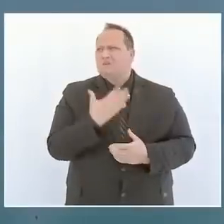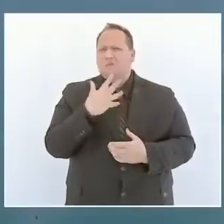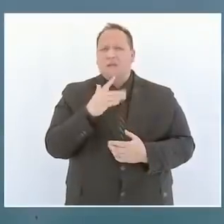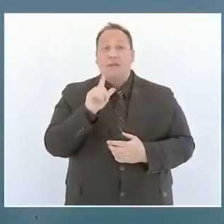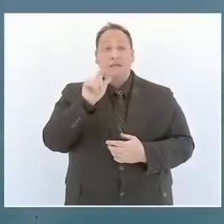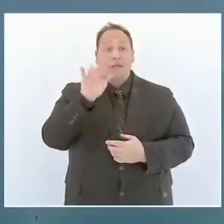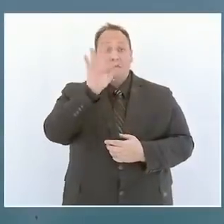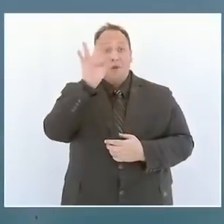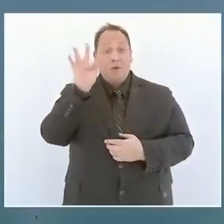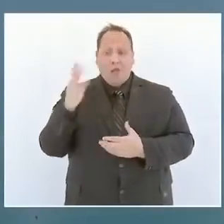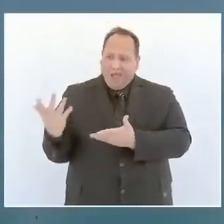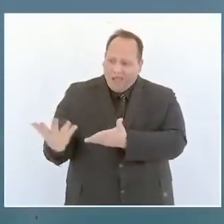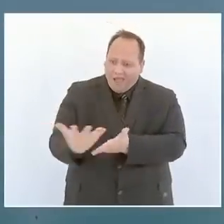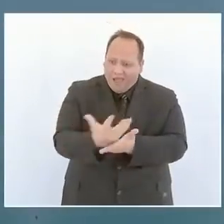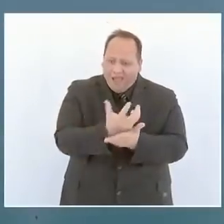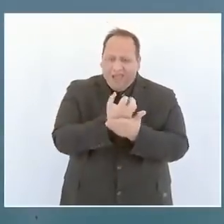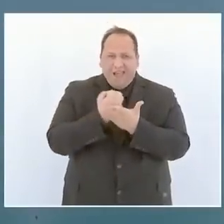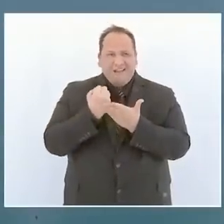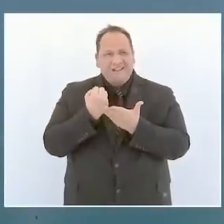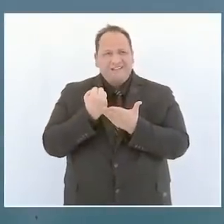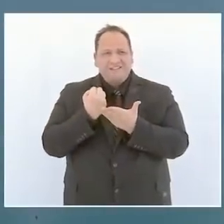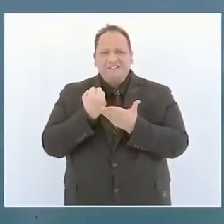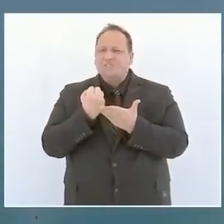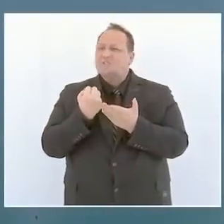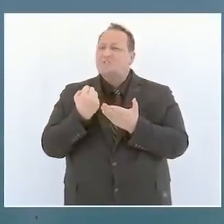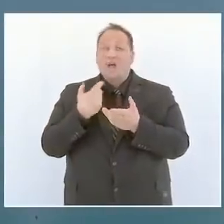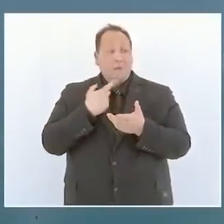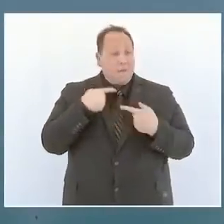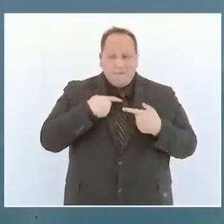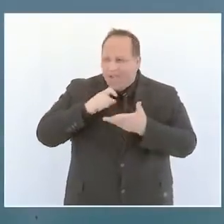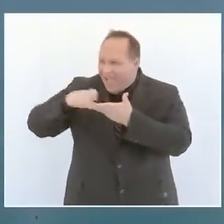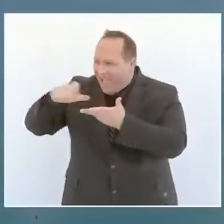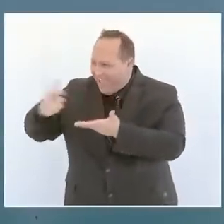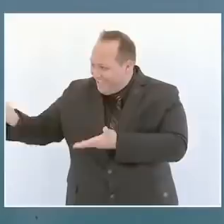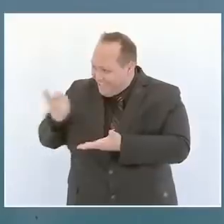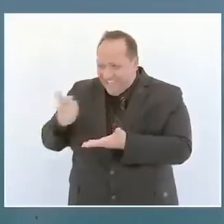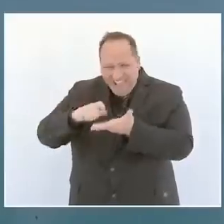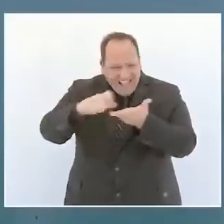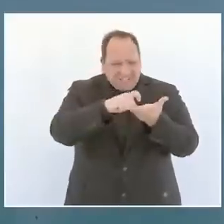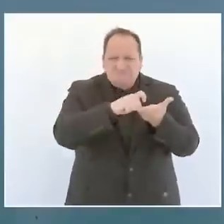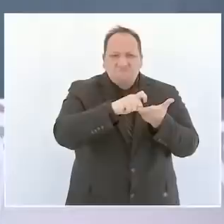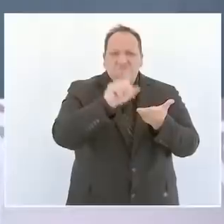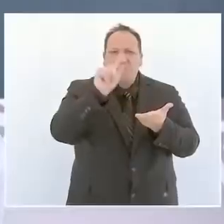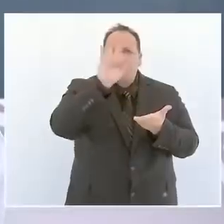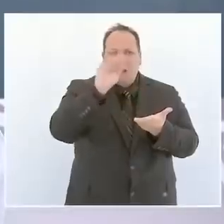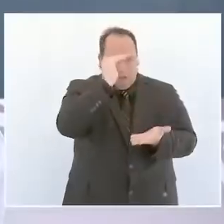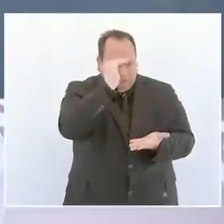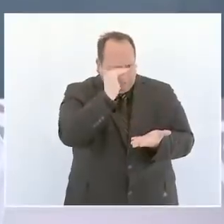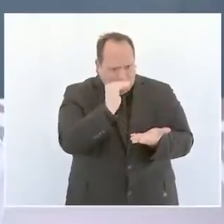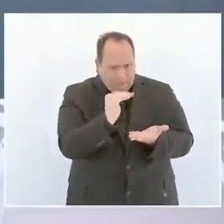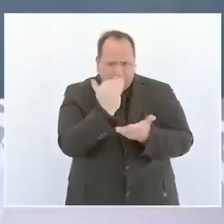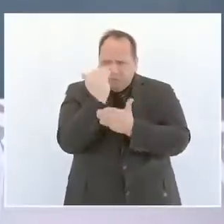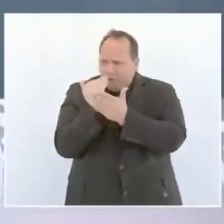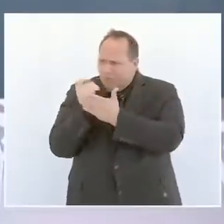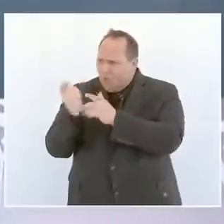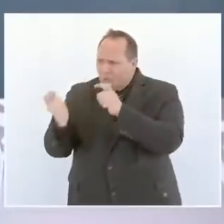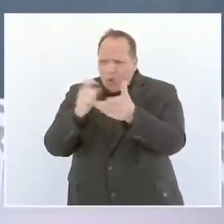alrededor del 70% del poder adquisitivo del salario, del poder de compra del